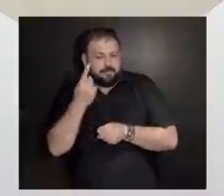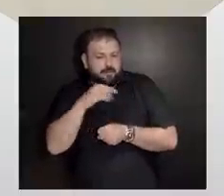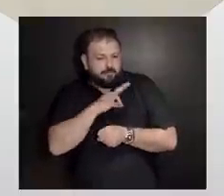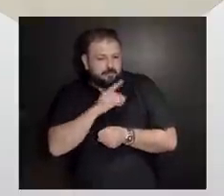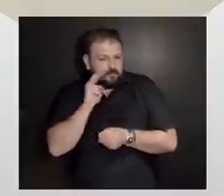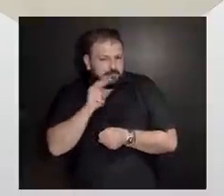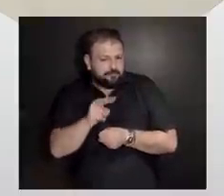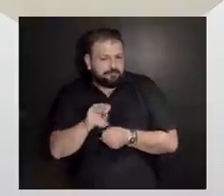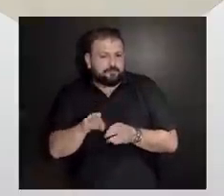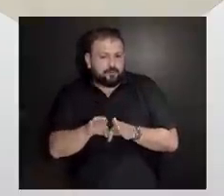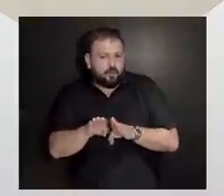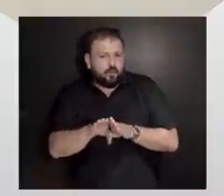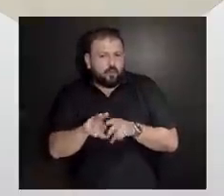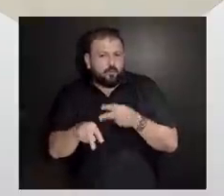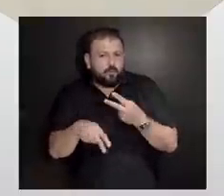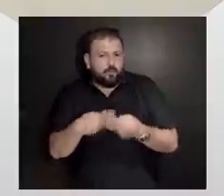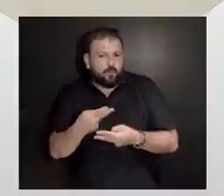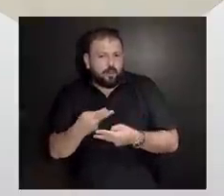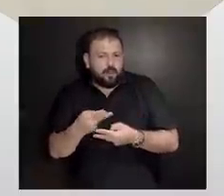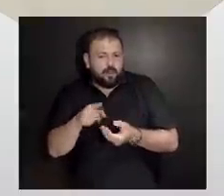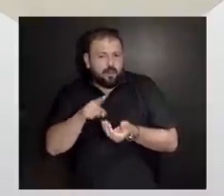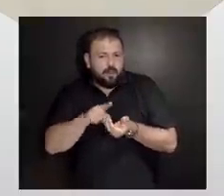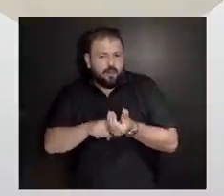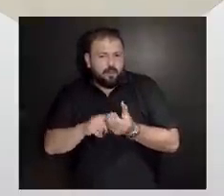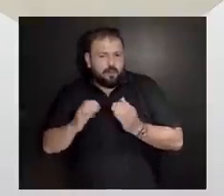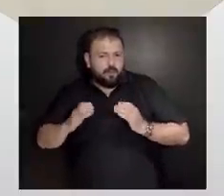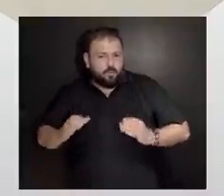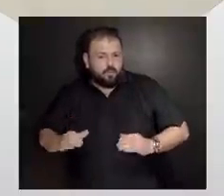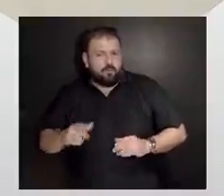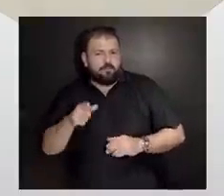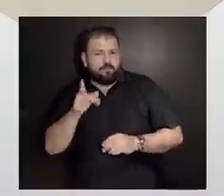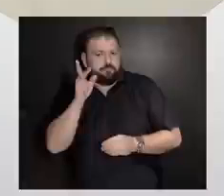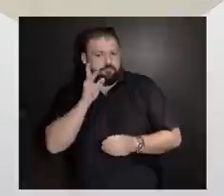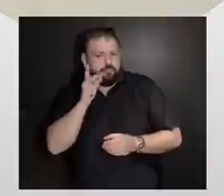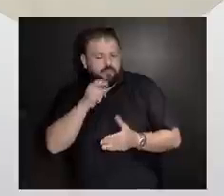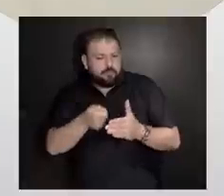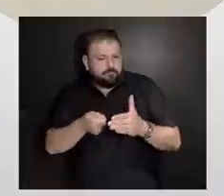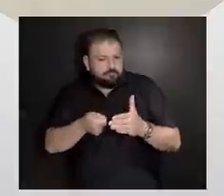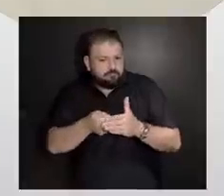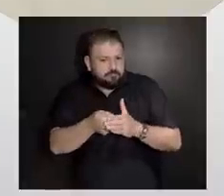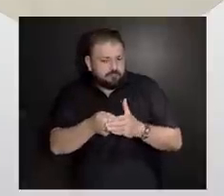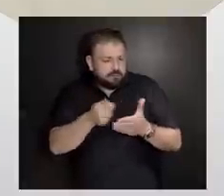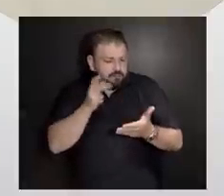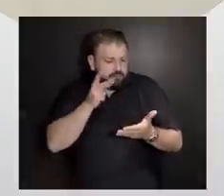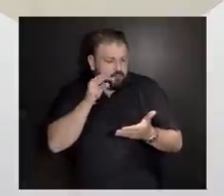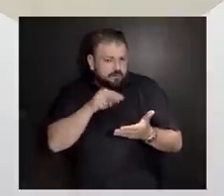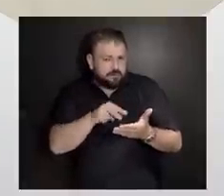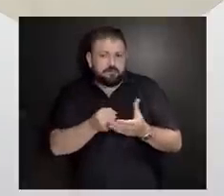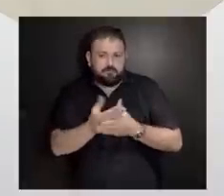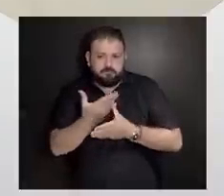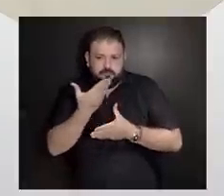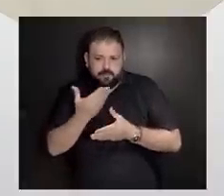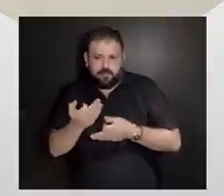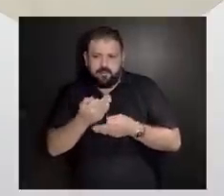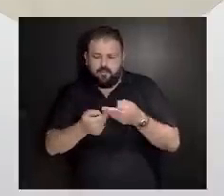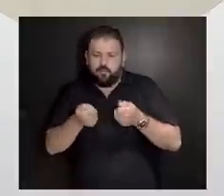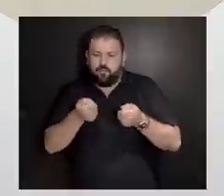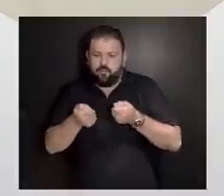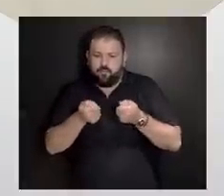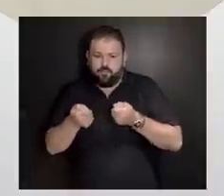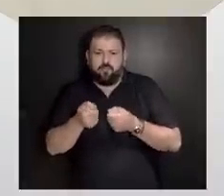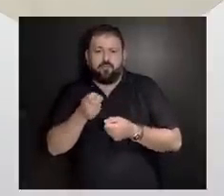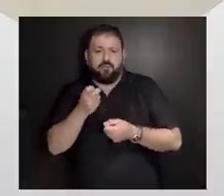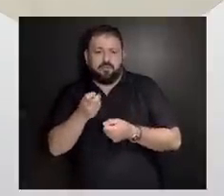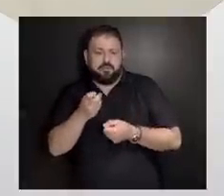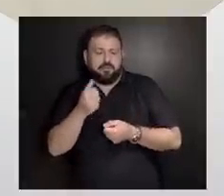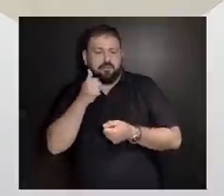de cuidar en lo posible la salud del páncreas o evitar la progresión acelerada de esta condición. Hay una segunda etapa,